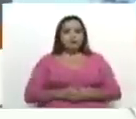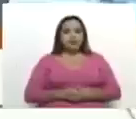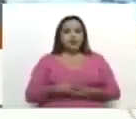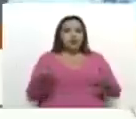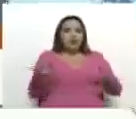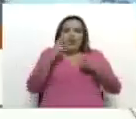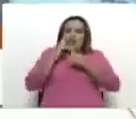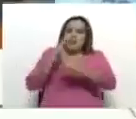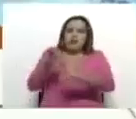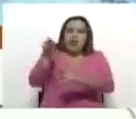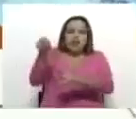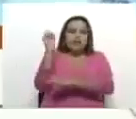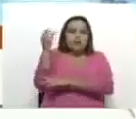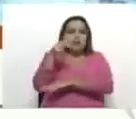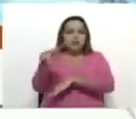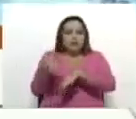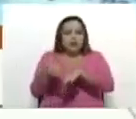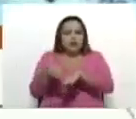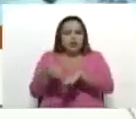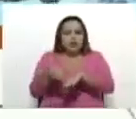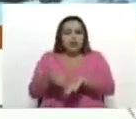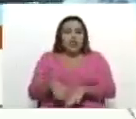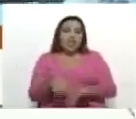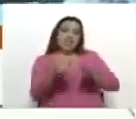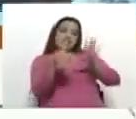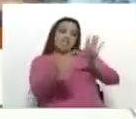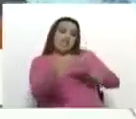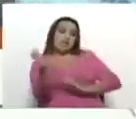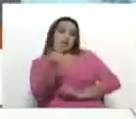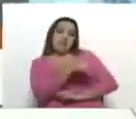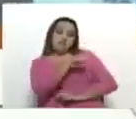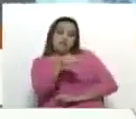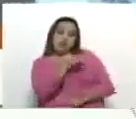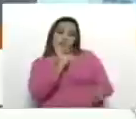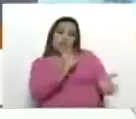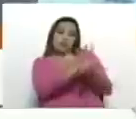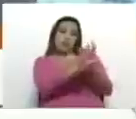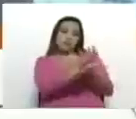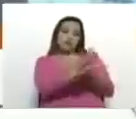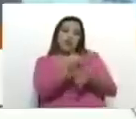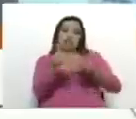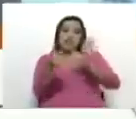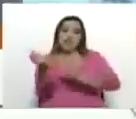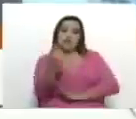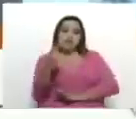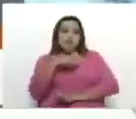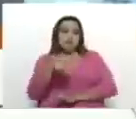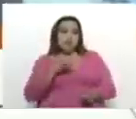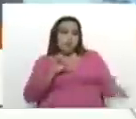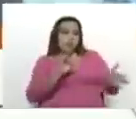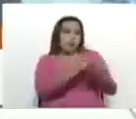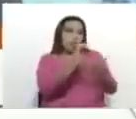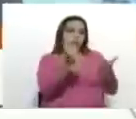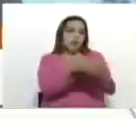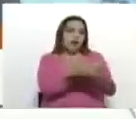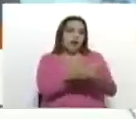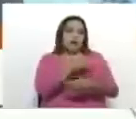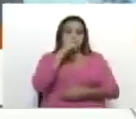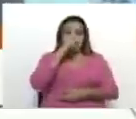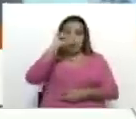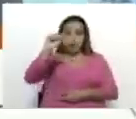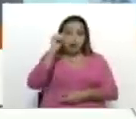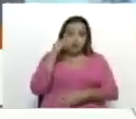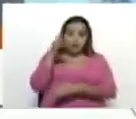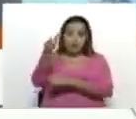fue la respuesta de ese parlamento en seis meses los votamos en seis meses los tumbamos maduro asistió a rendir